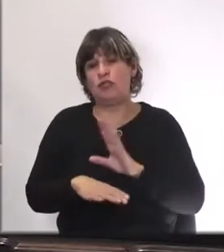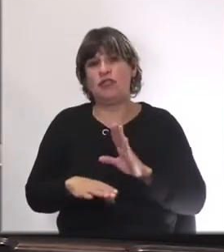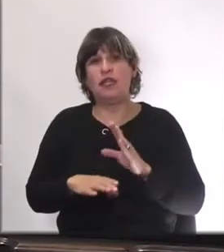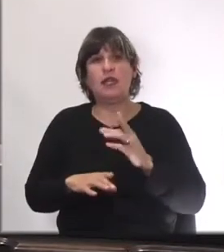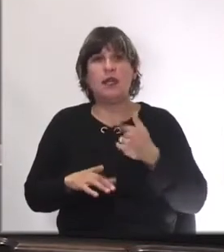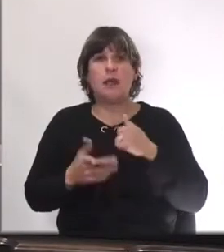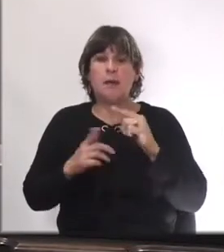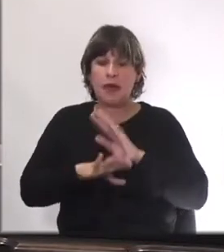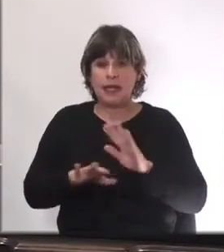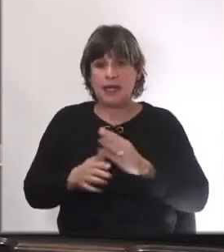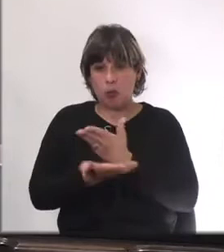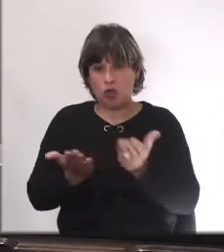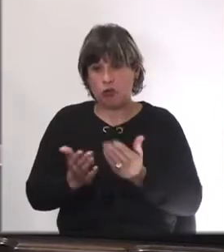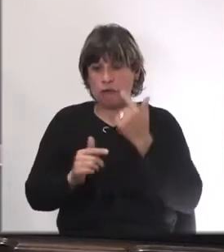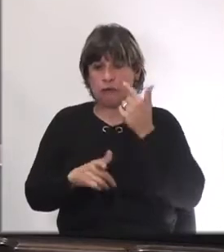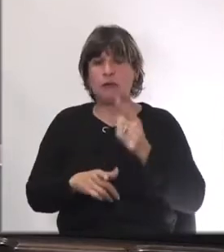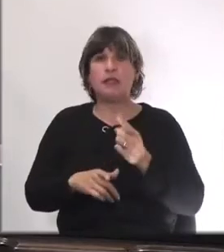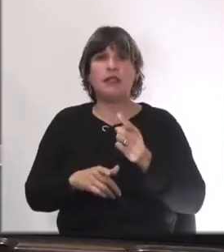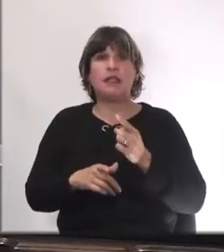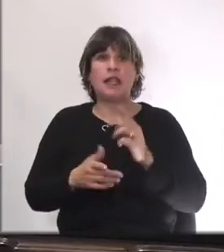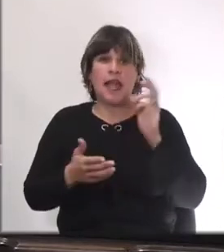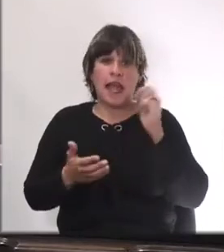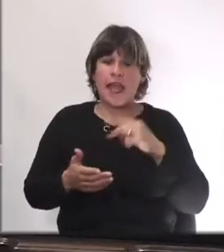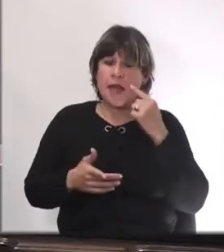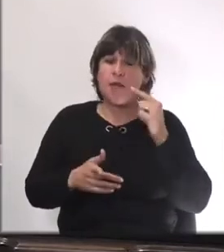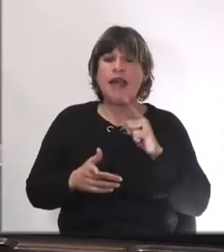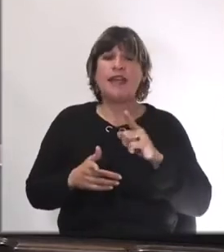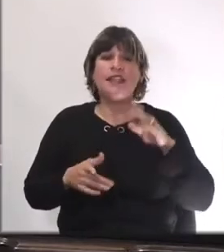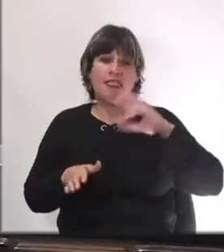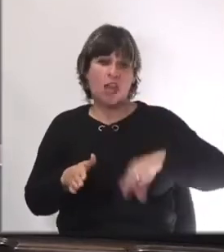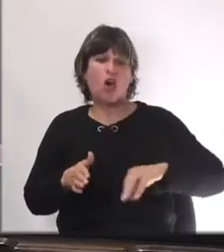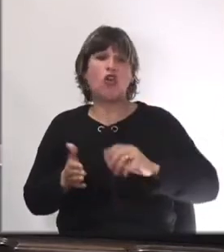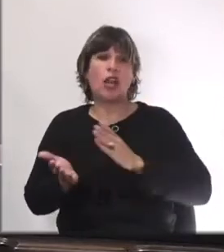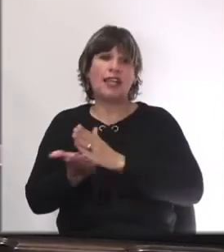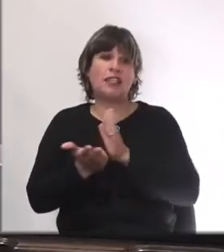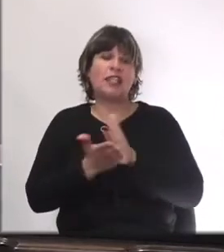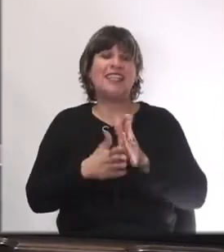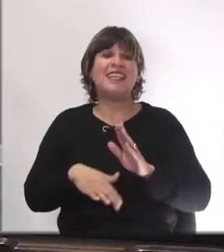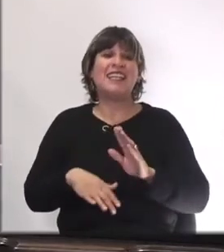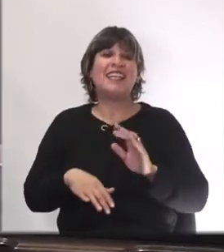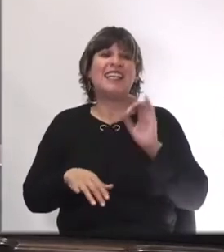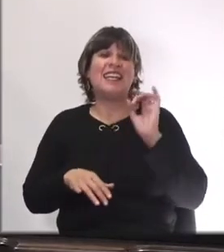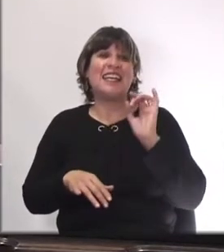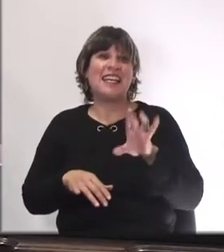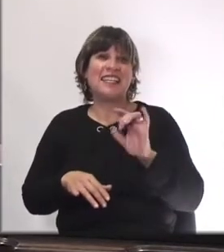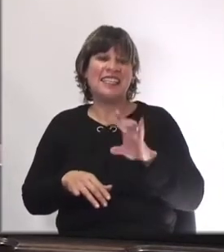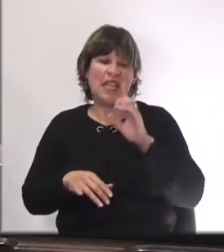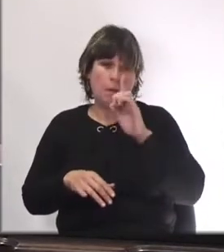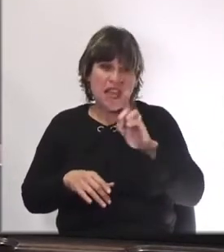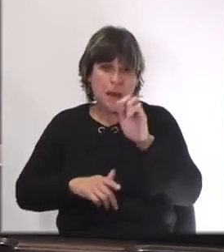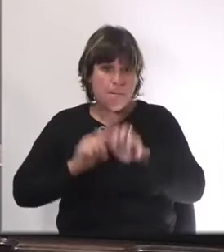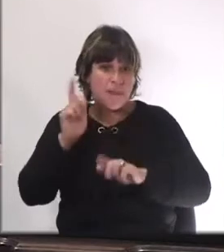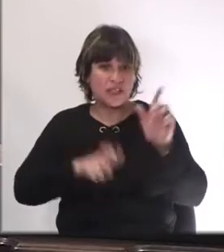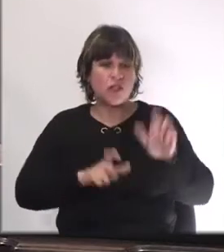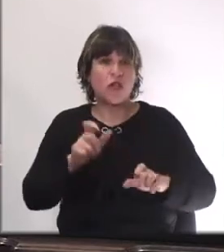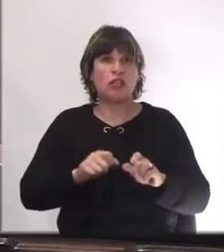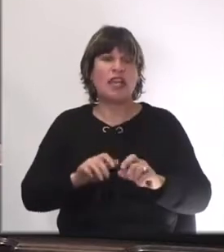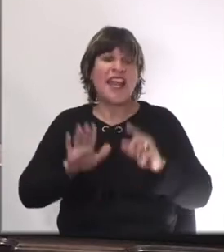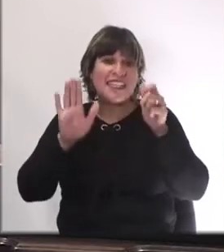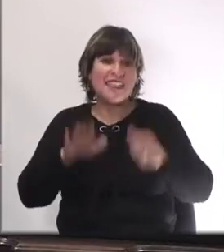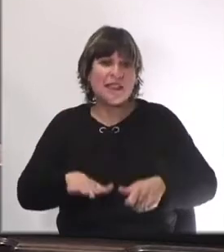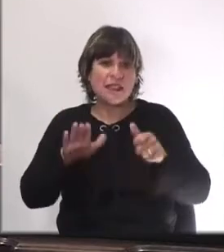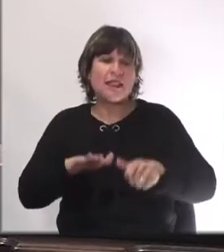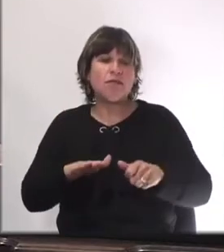dimensionarlo, el plan de jornales solidarios, que fueron 15.000 personas que durante 6